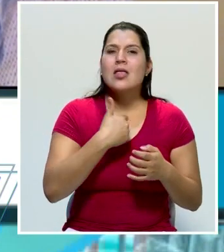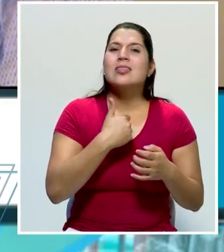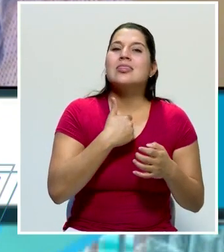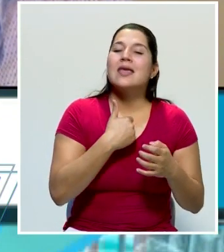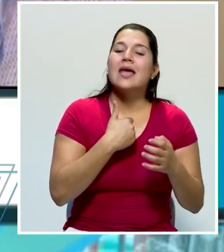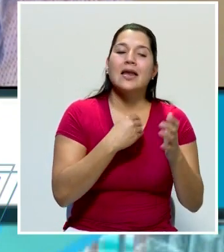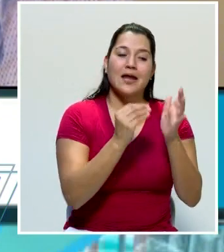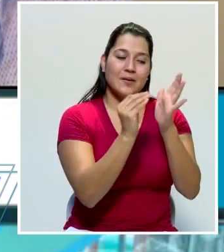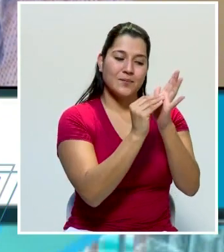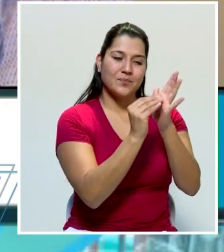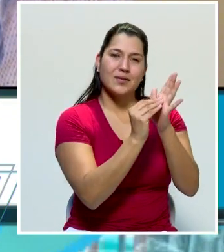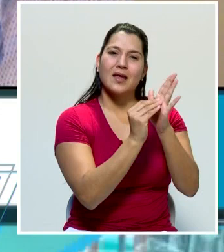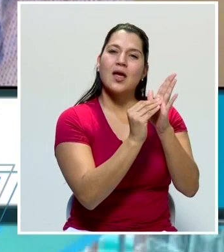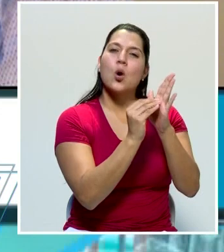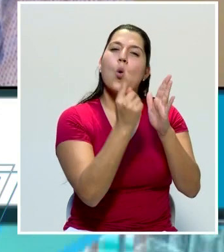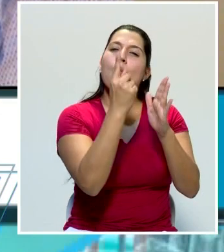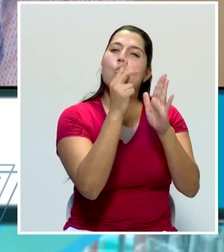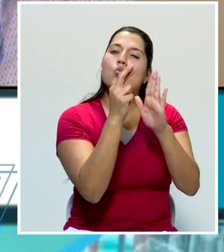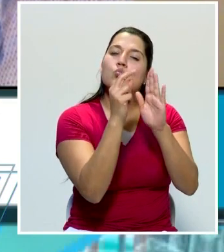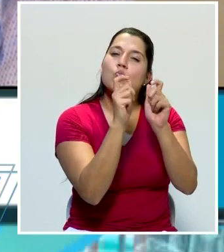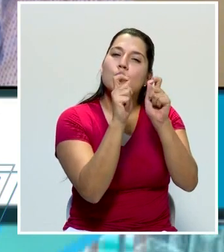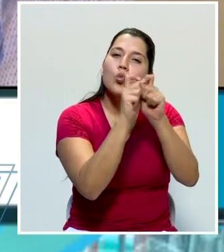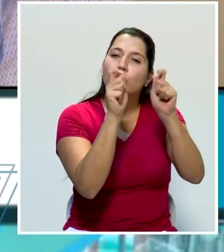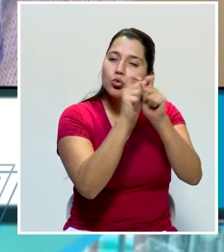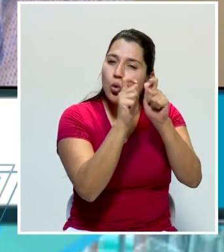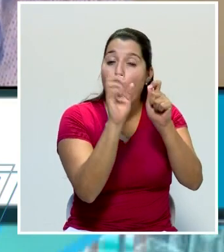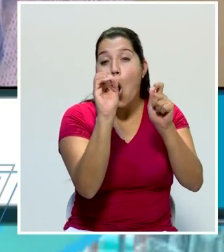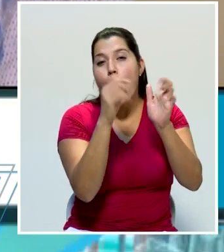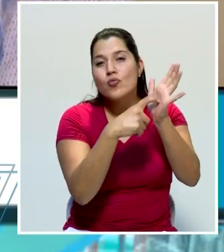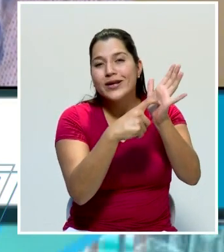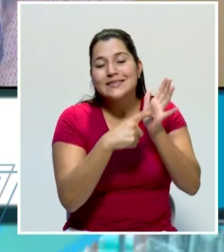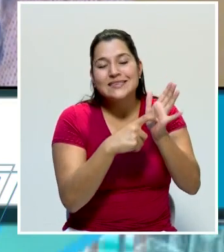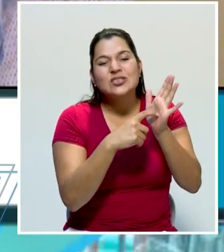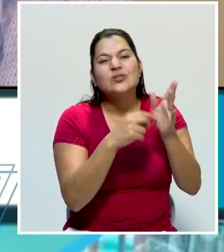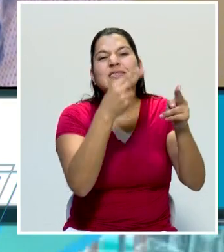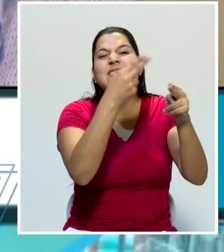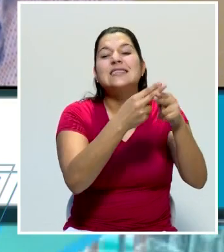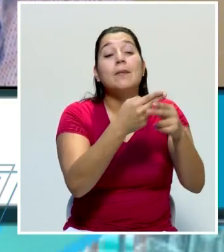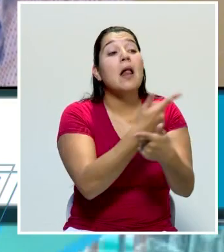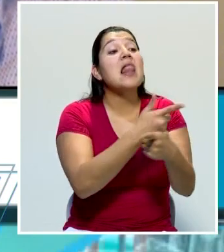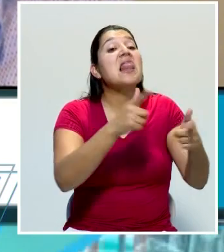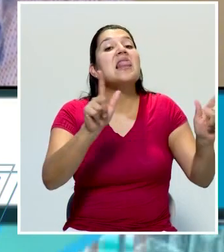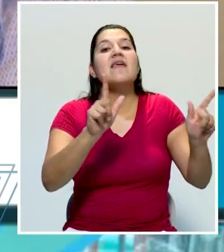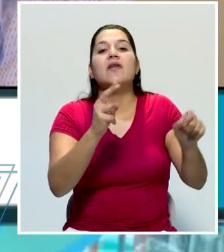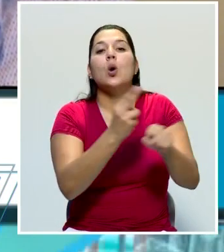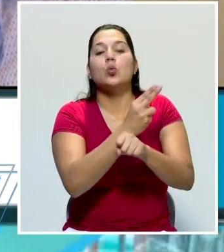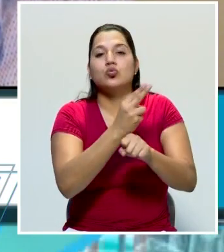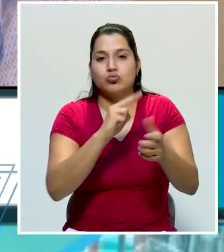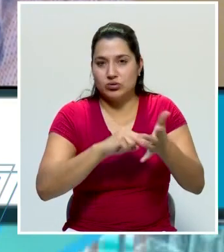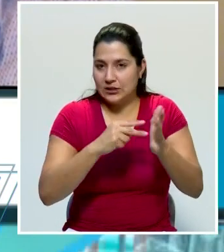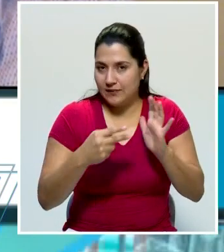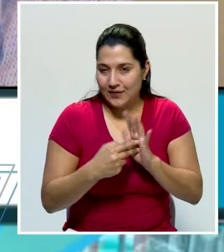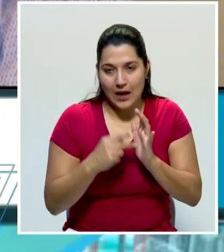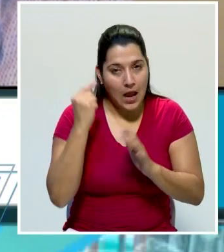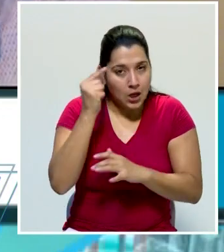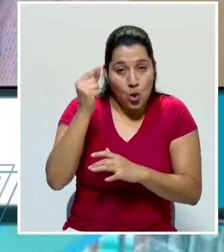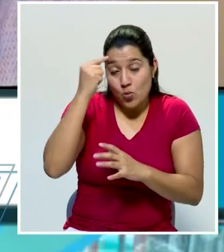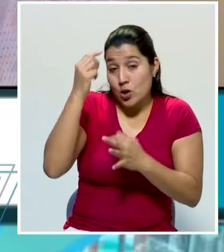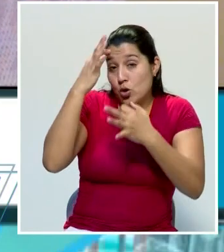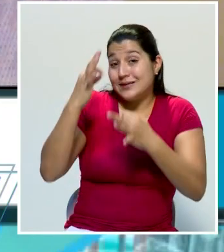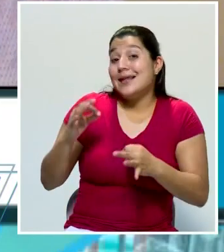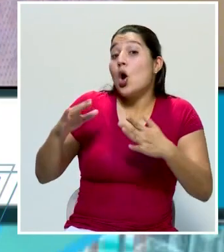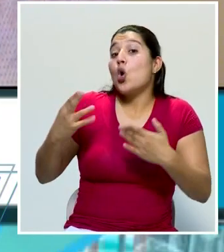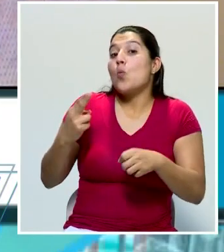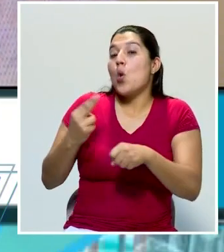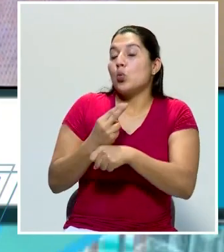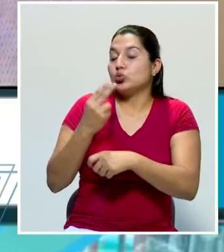libre disponibilidad, es decir, que el gobierno decide finalmente en qué usará los fondos. ¿Están